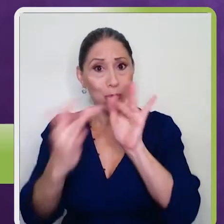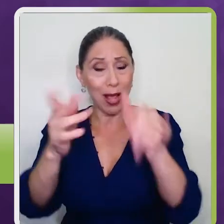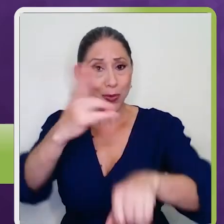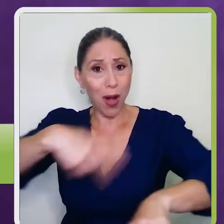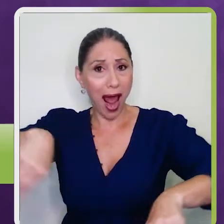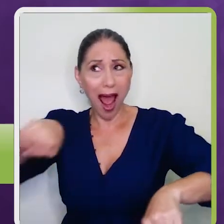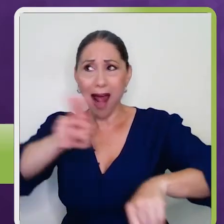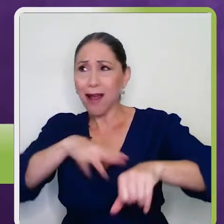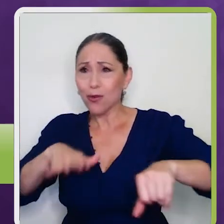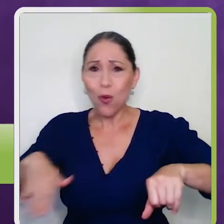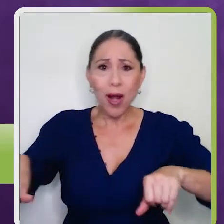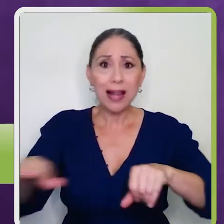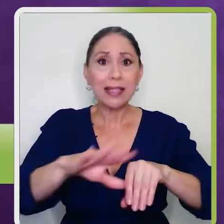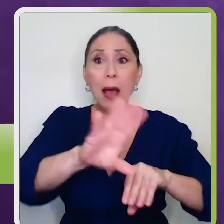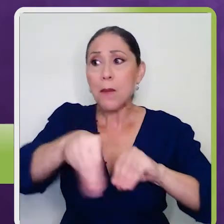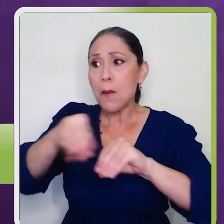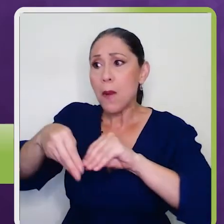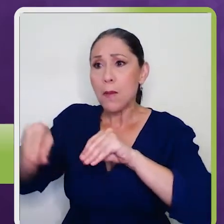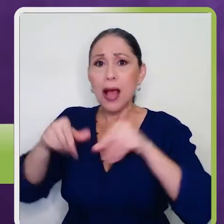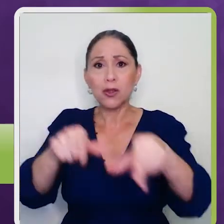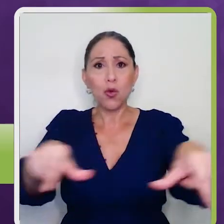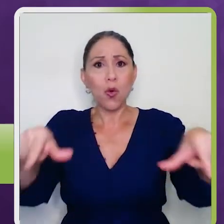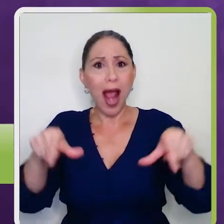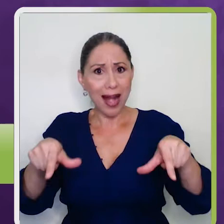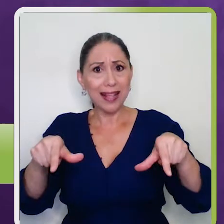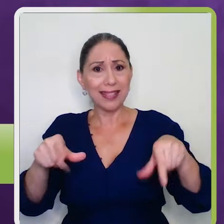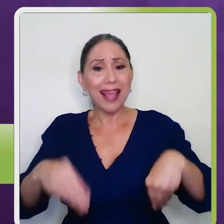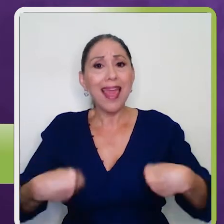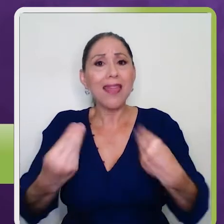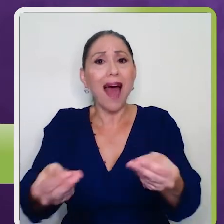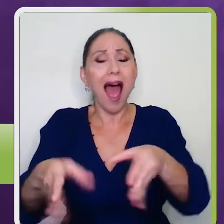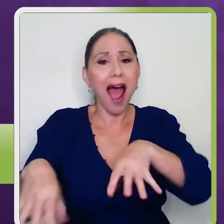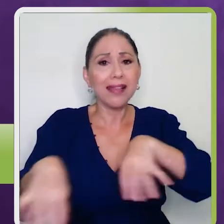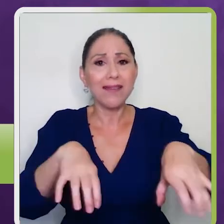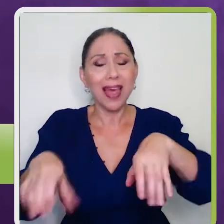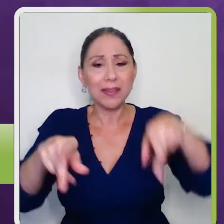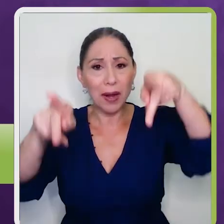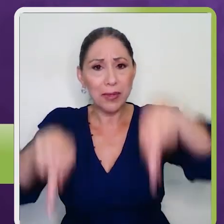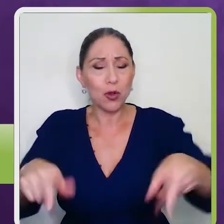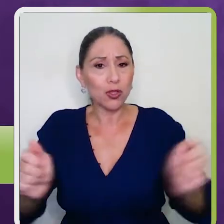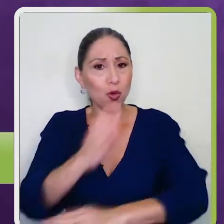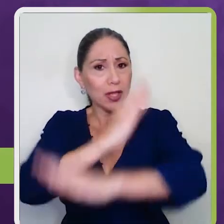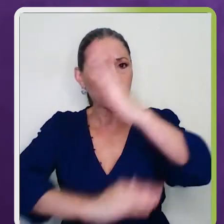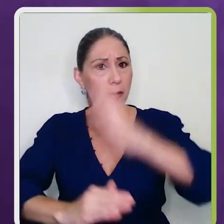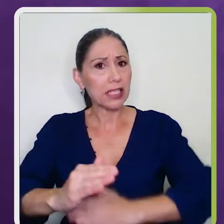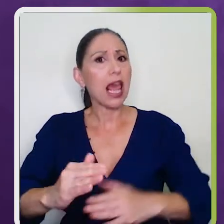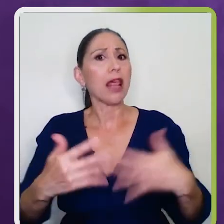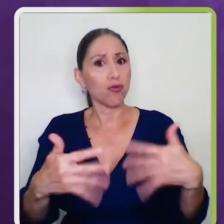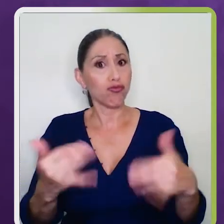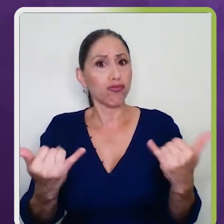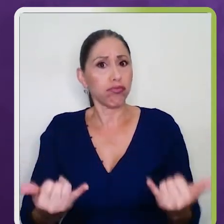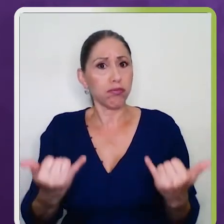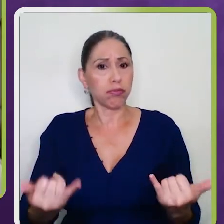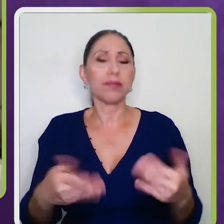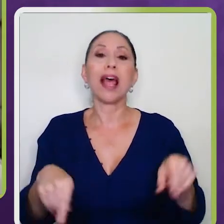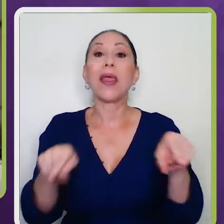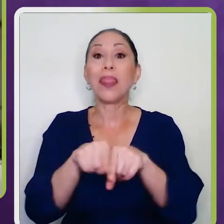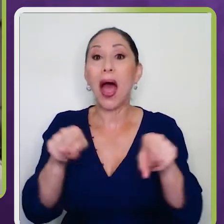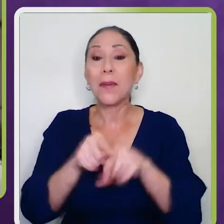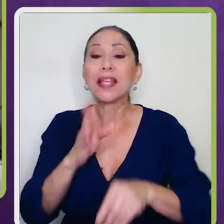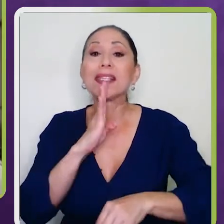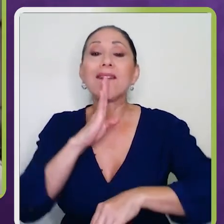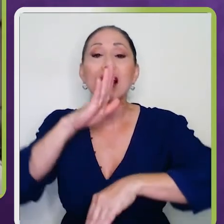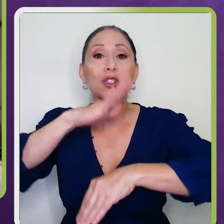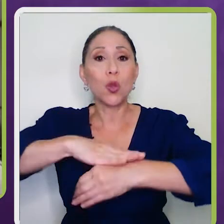lugares que ofrecen estas actividades para personas con cualquier condición de discapacidad, ¿verdad? También se resalta el trabajo del